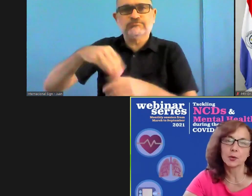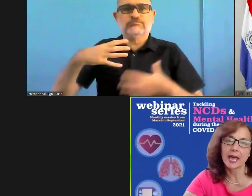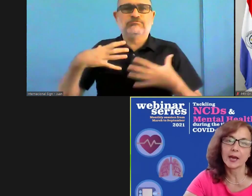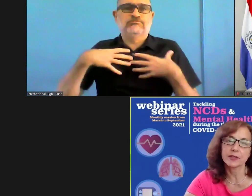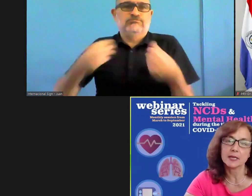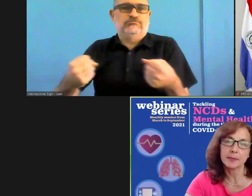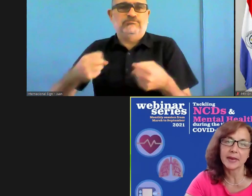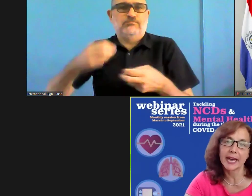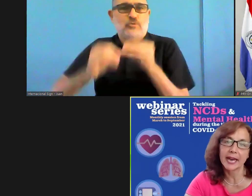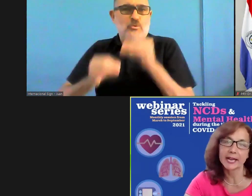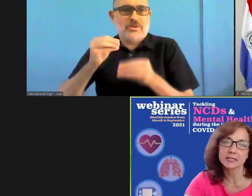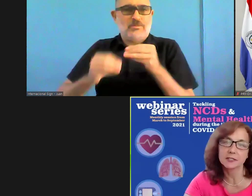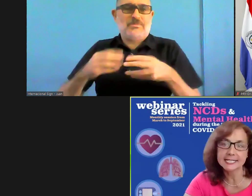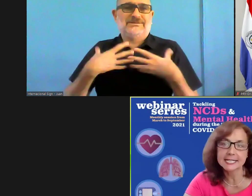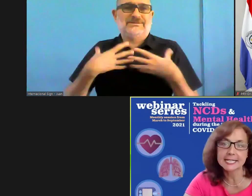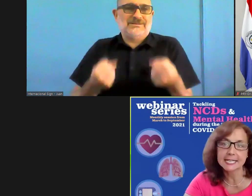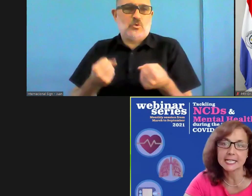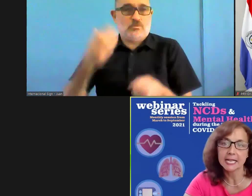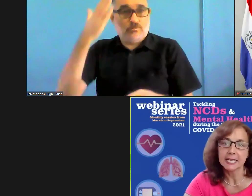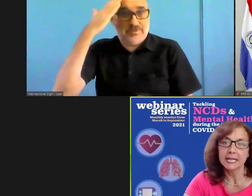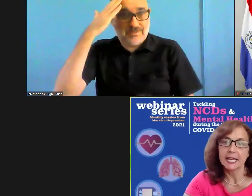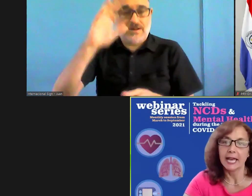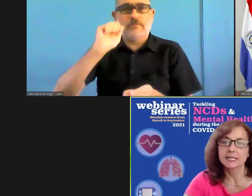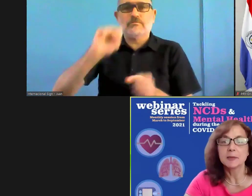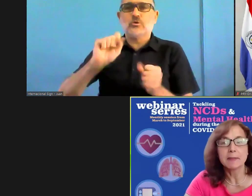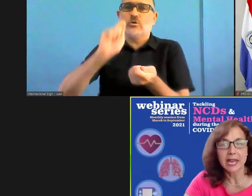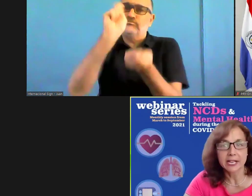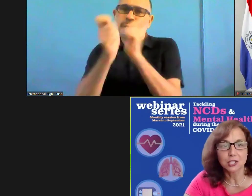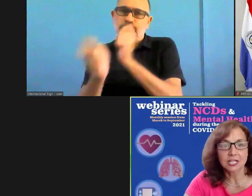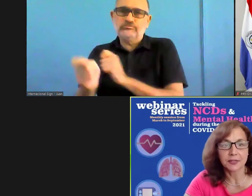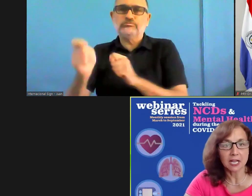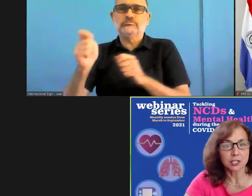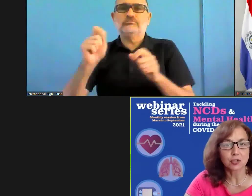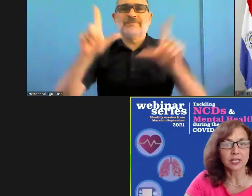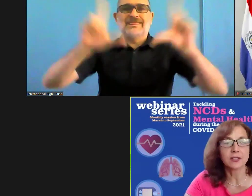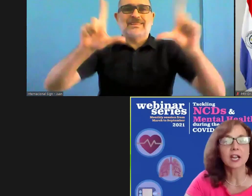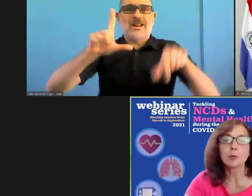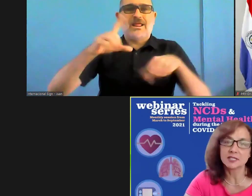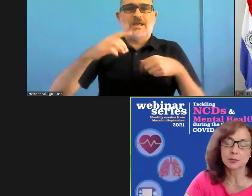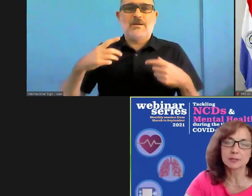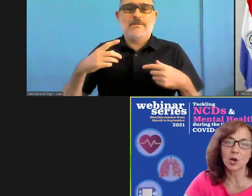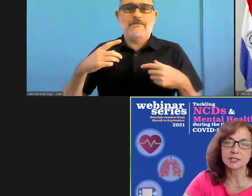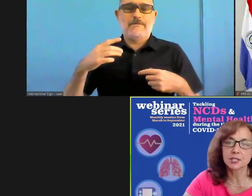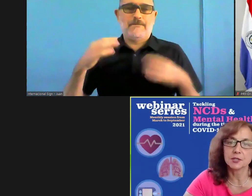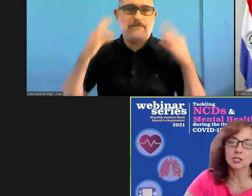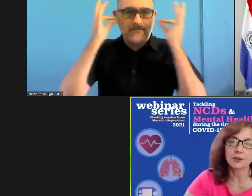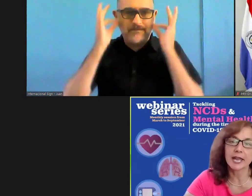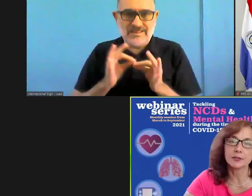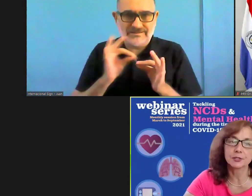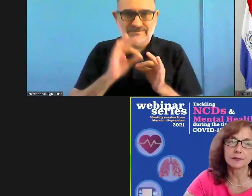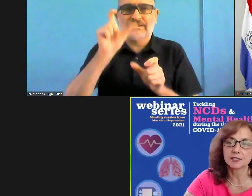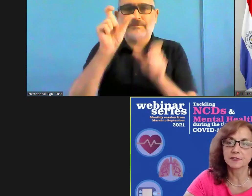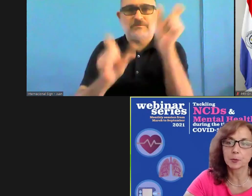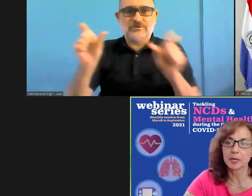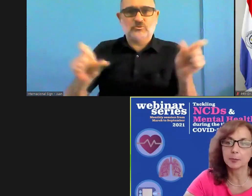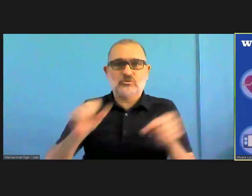reciban la atención necesaria. Ahora pasamos a Jamaica para ver cómo se ha manejado el impacto de COVID-19 en el país,